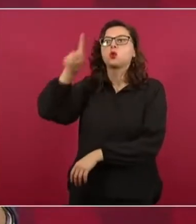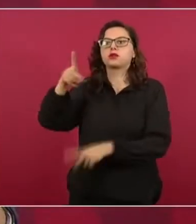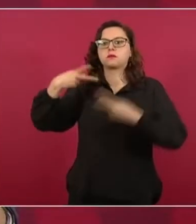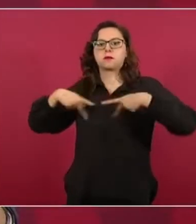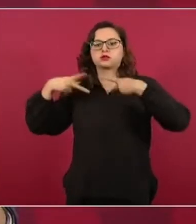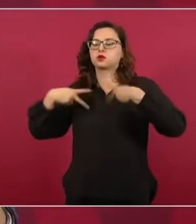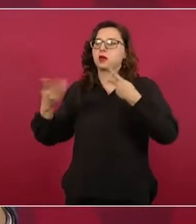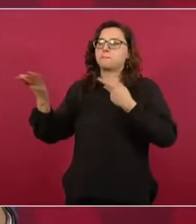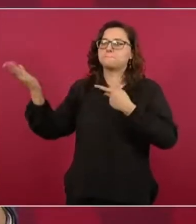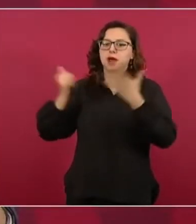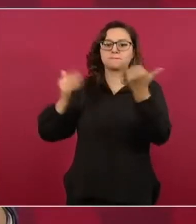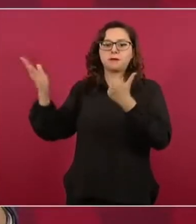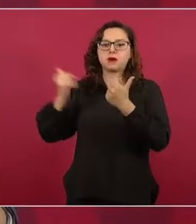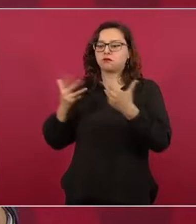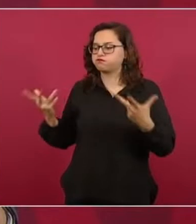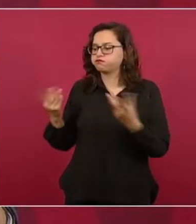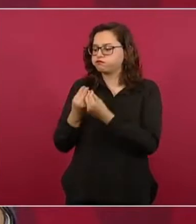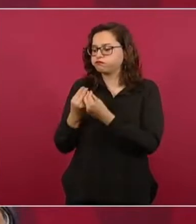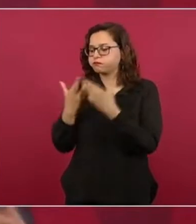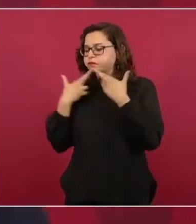extensionistas, porque